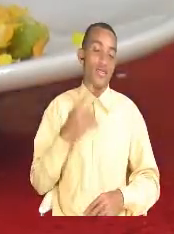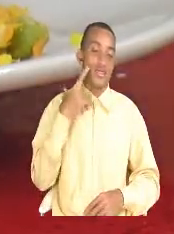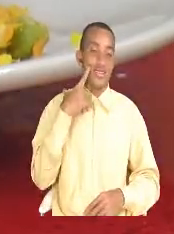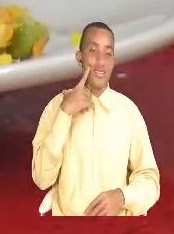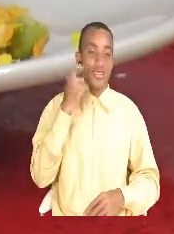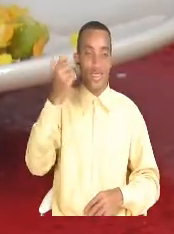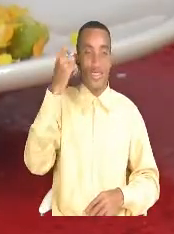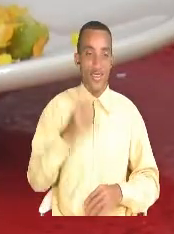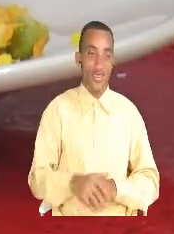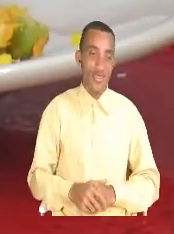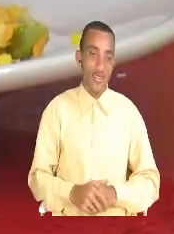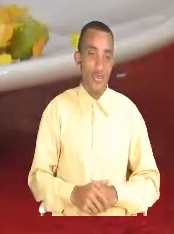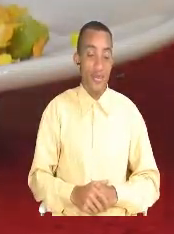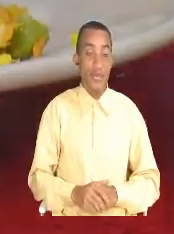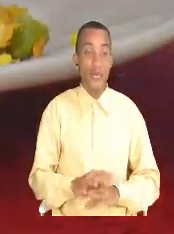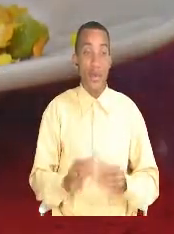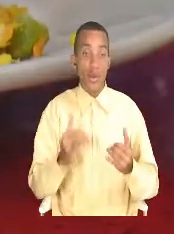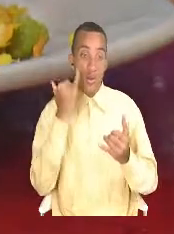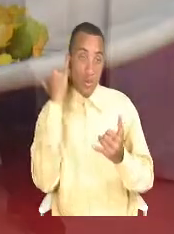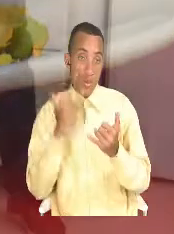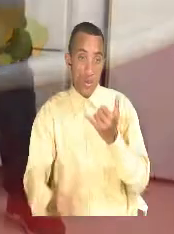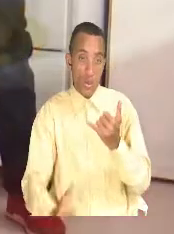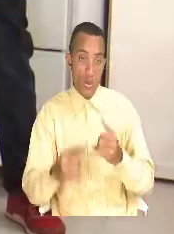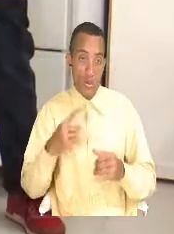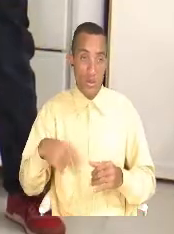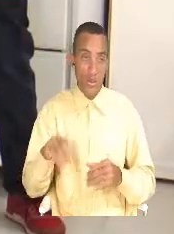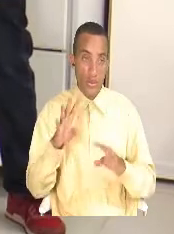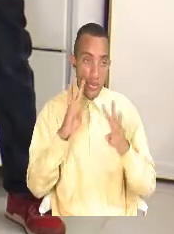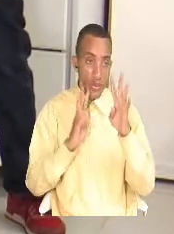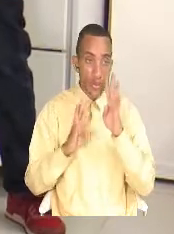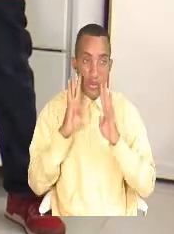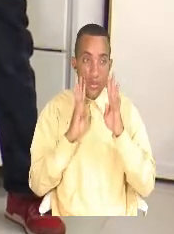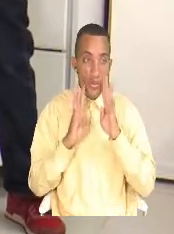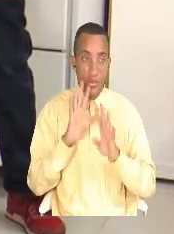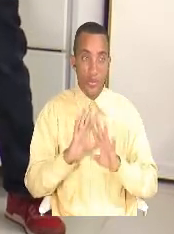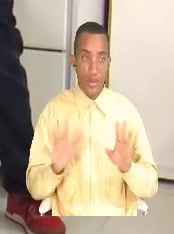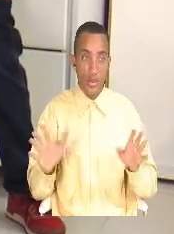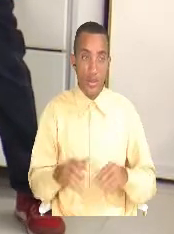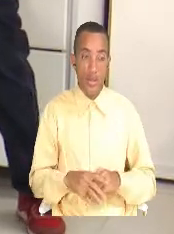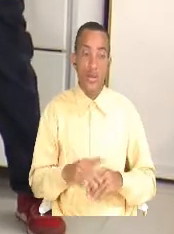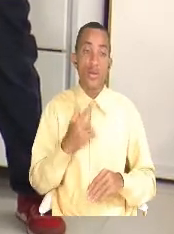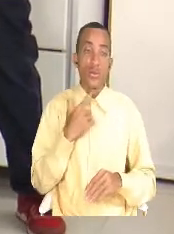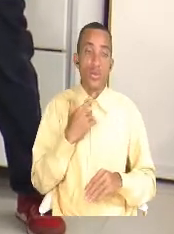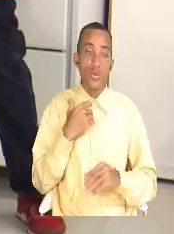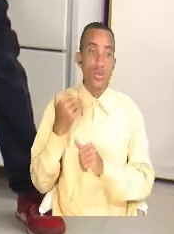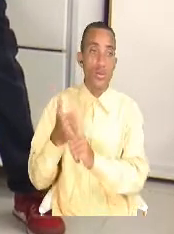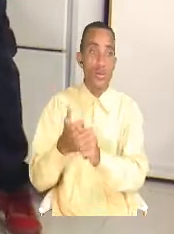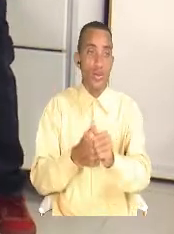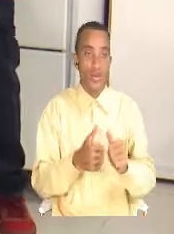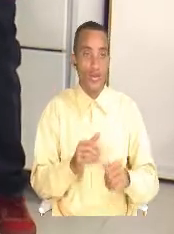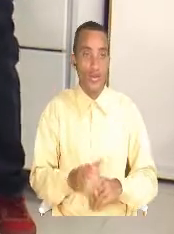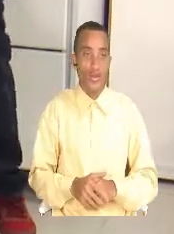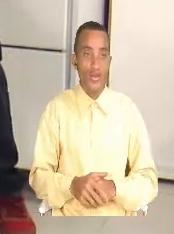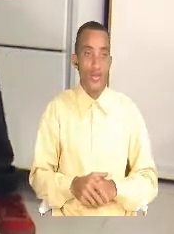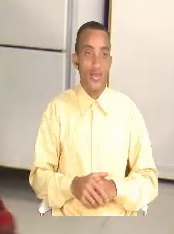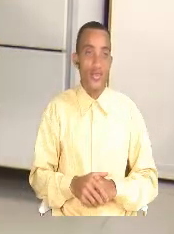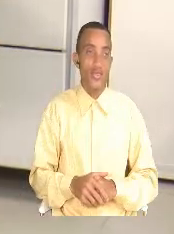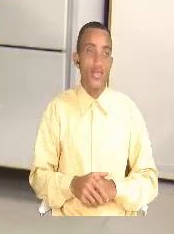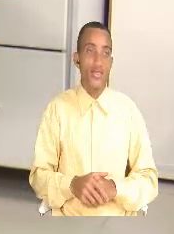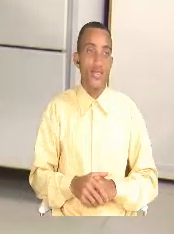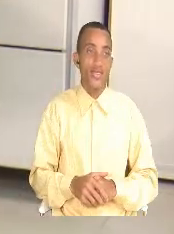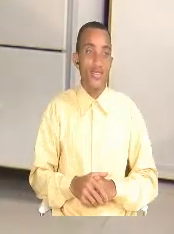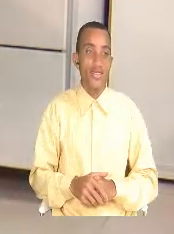Acá vamos a terminar con la decoración, no, ya a gusto tajada, de ustedes en casa lo pueden hacer como